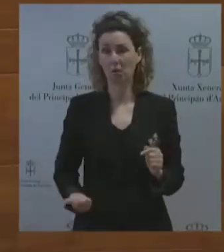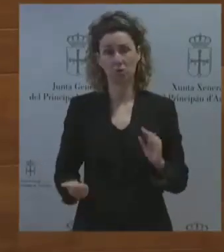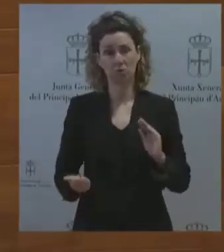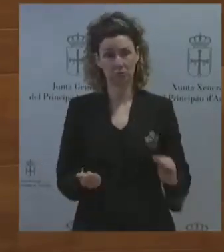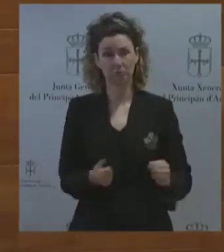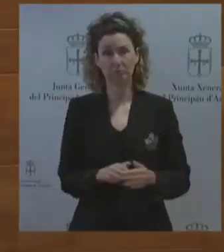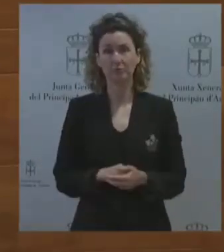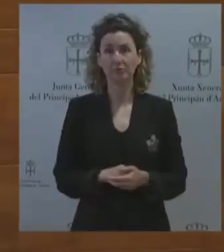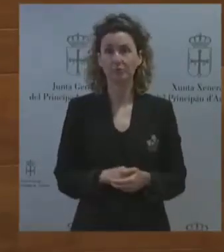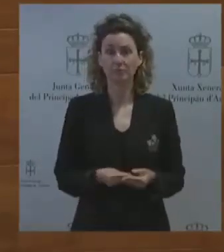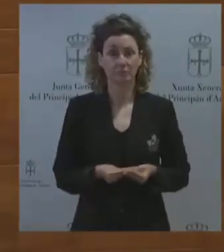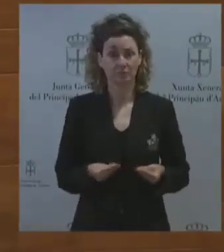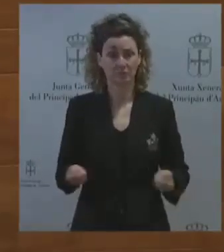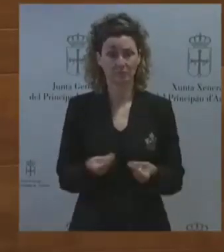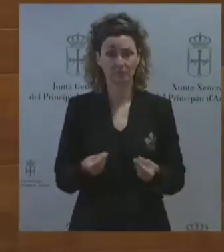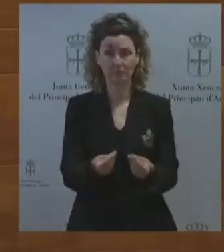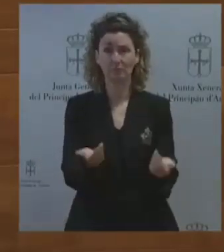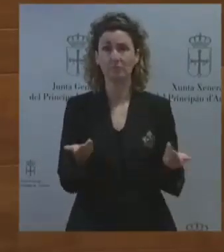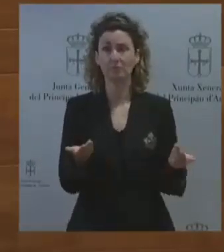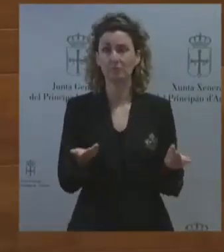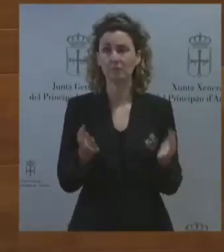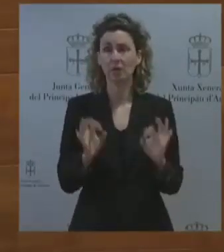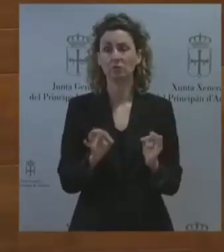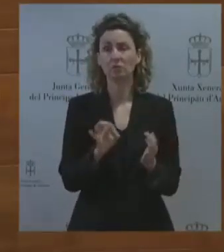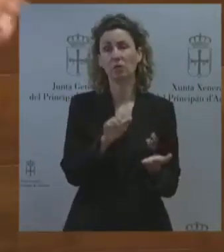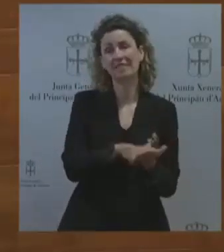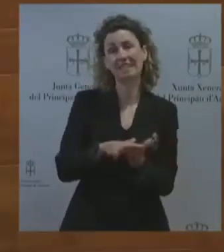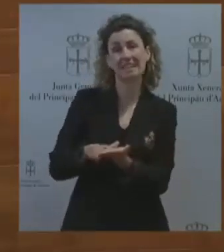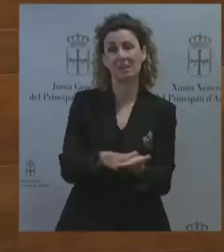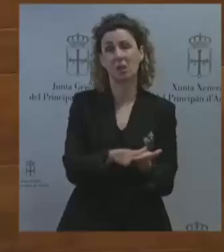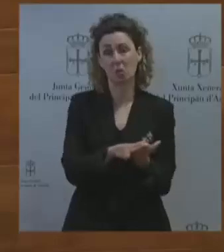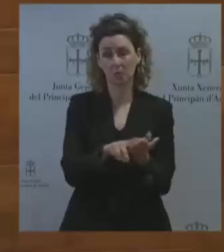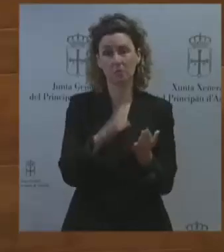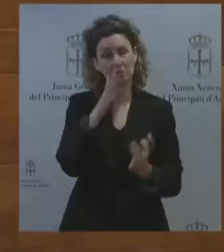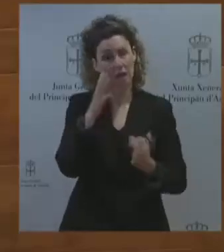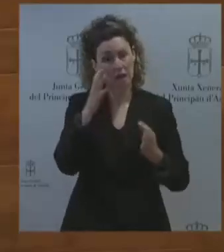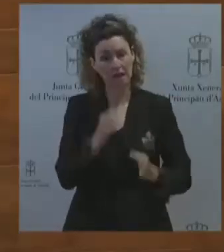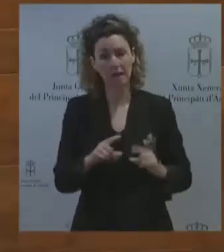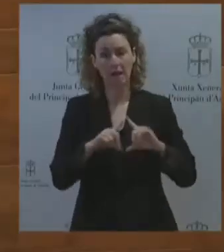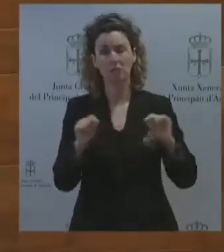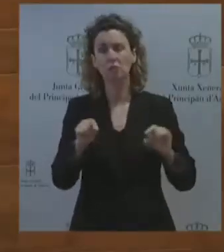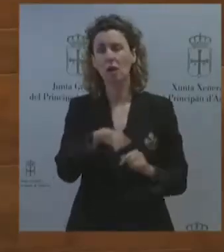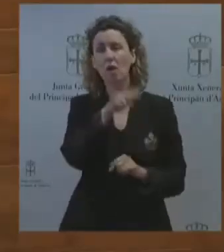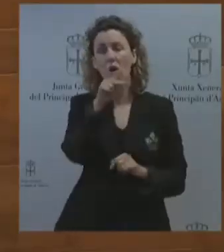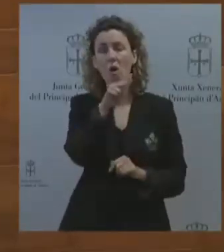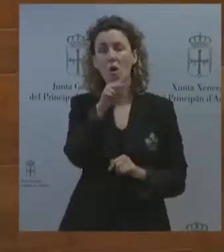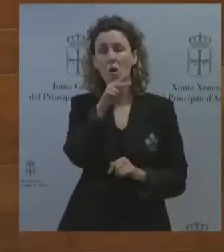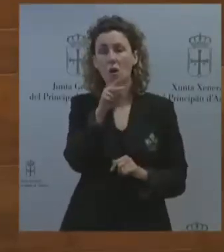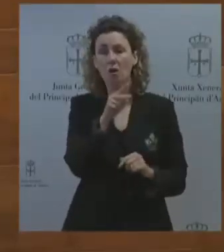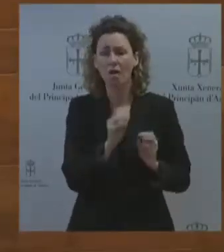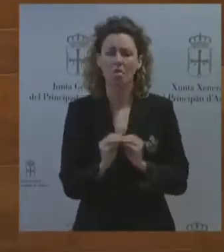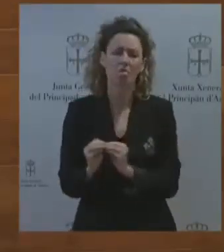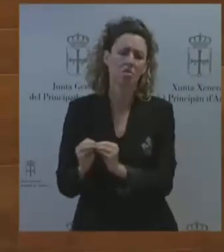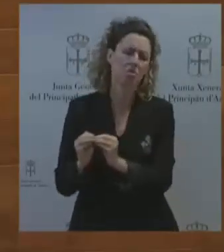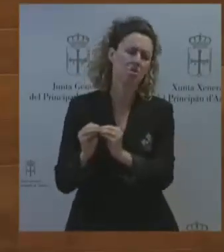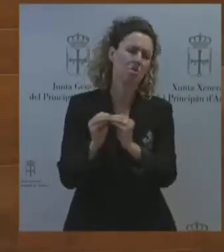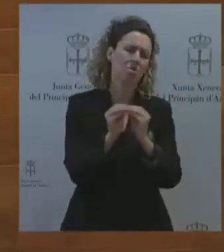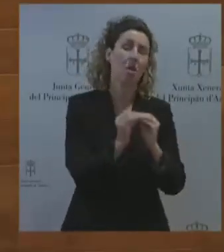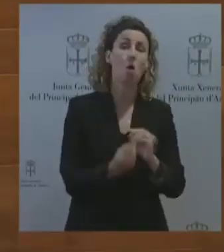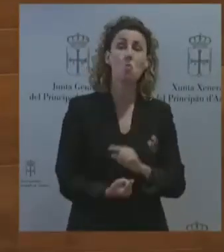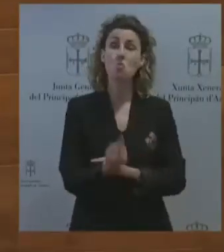diferentes bables que sí se hablan en Asturias. Y ustedes pretenden unificar todos esos bables en una única lengua que han